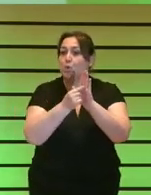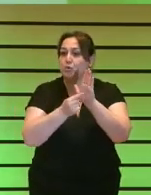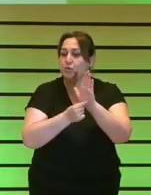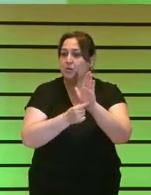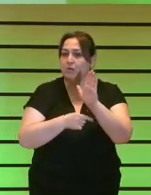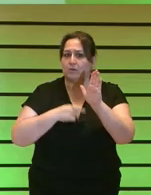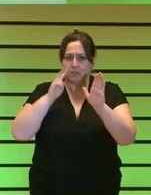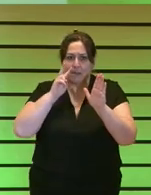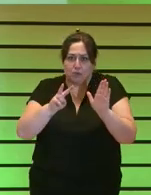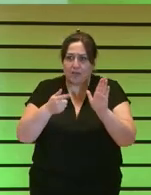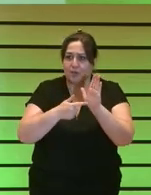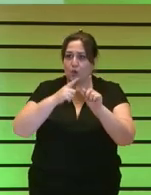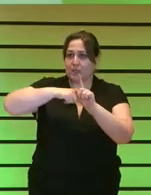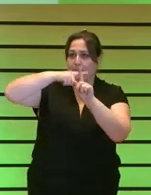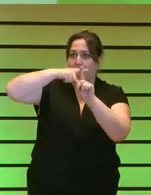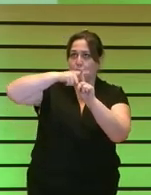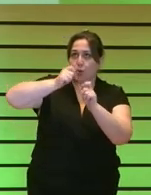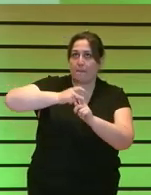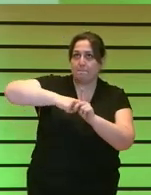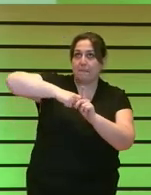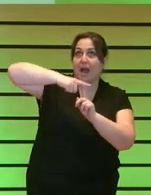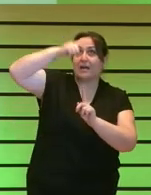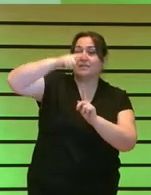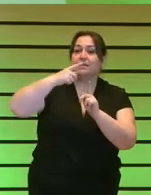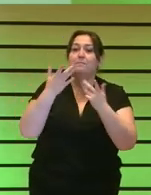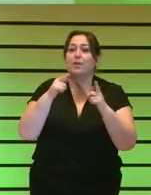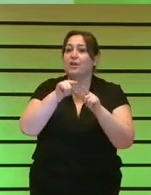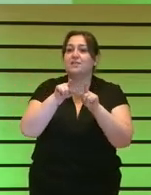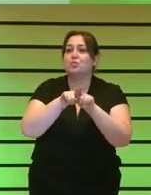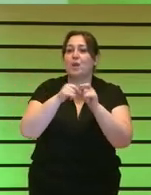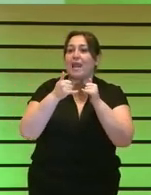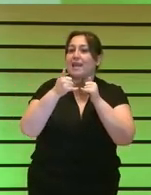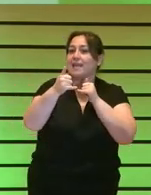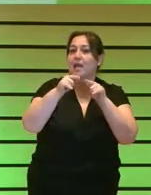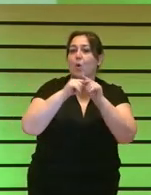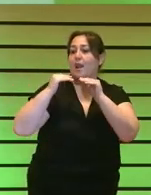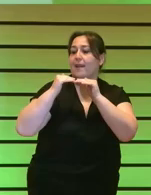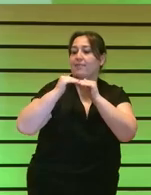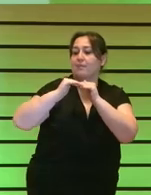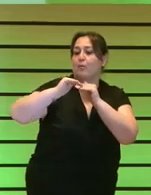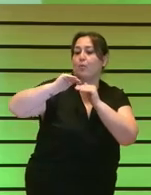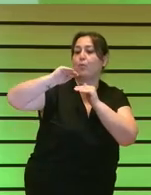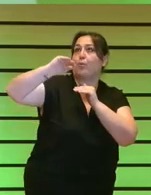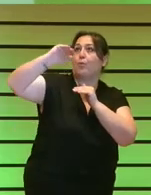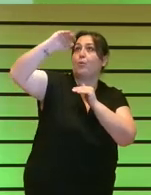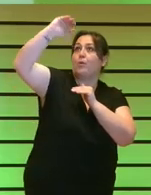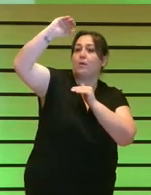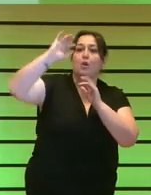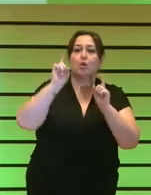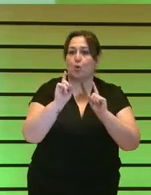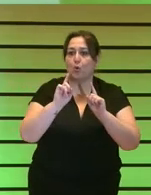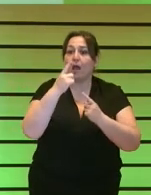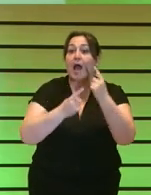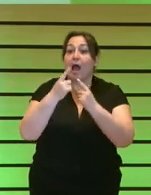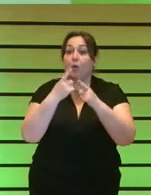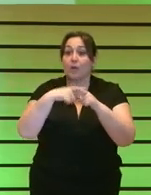viendo no se va viendo como las temperaturas se van incrementando Pero esto no es una línea recta ascendente o sea Hay momentos hay cuestiones